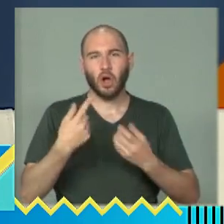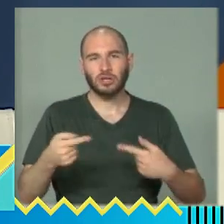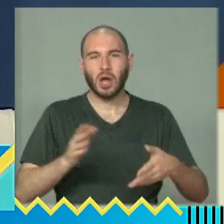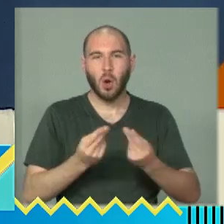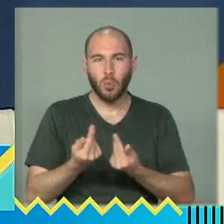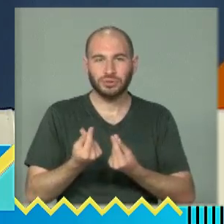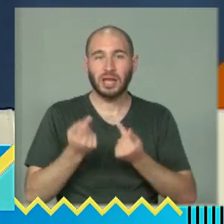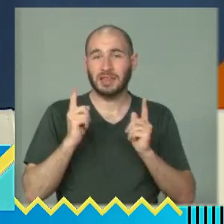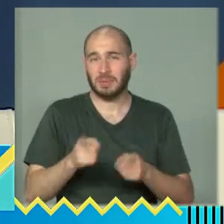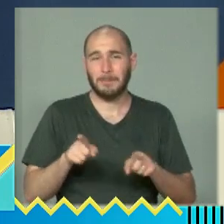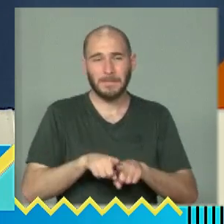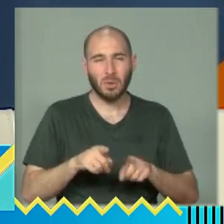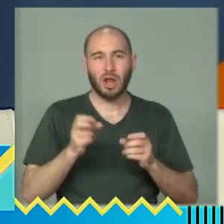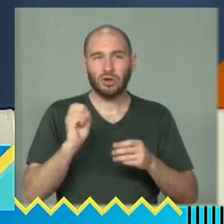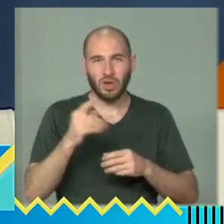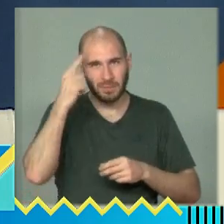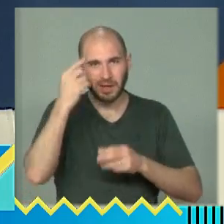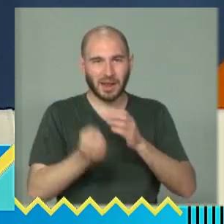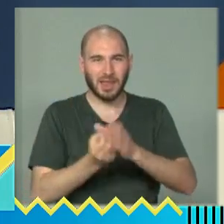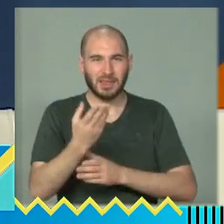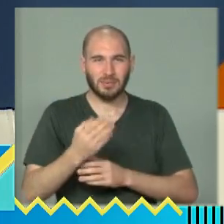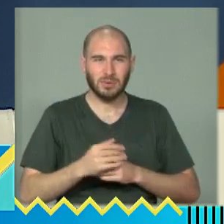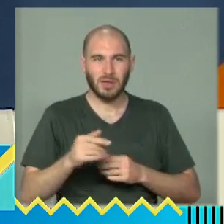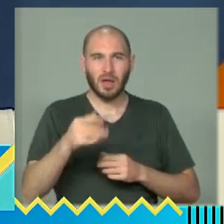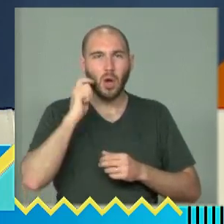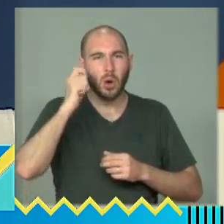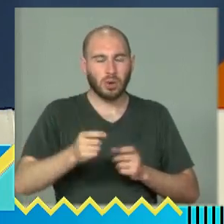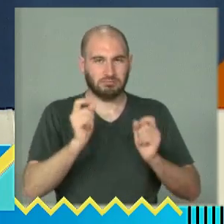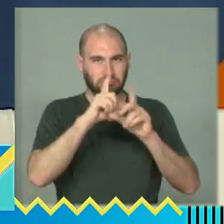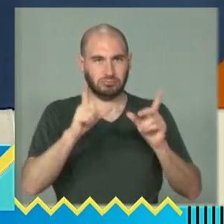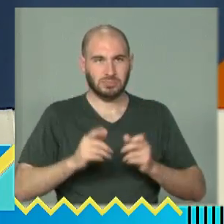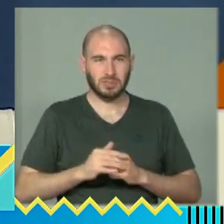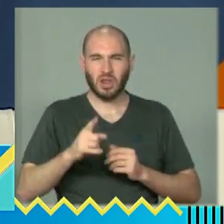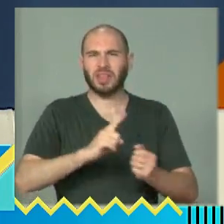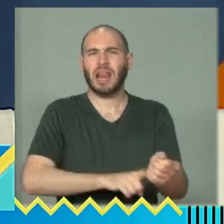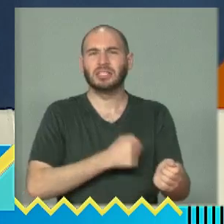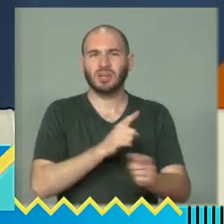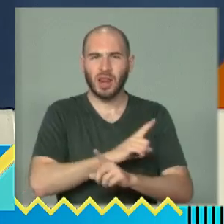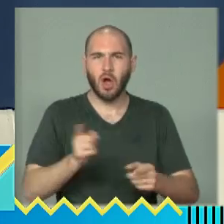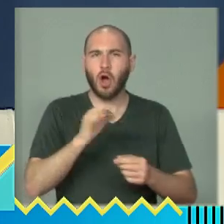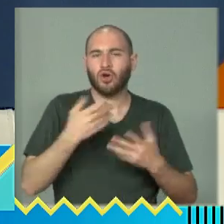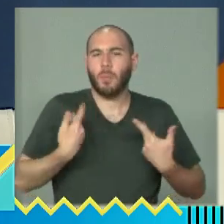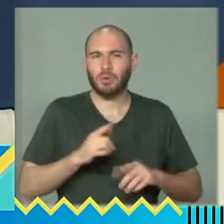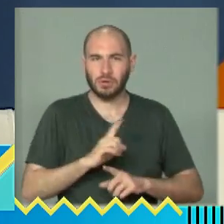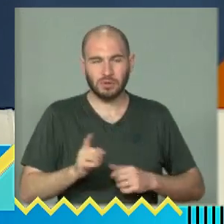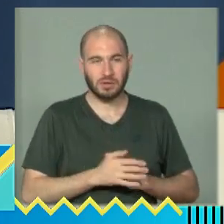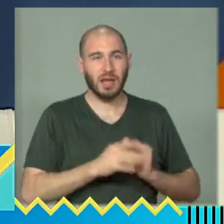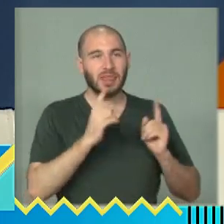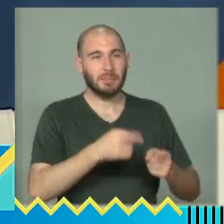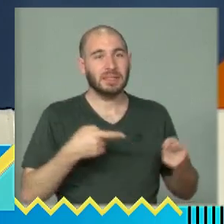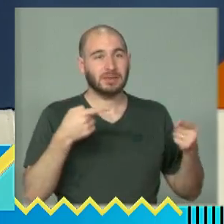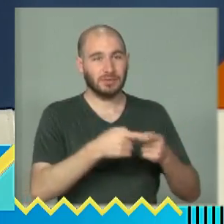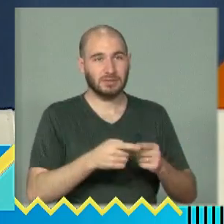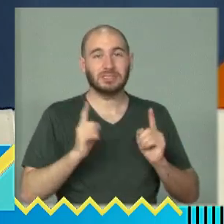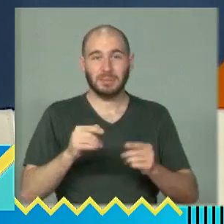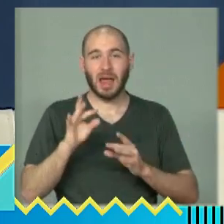Y también es lo mismo de pensar un nombre que sea creativo o que llame la atención de los jueces, no tan tradicional o común, digamos. También era el desafío... También